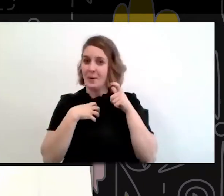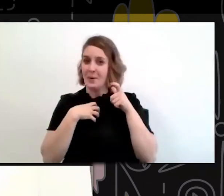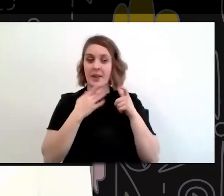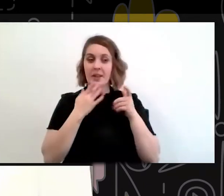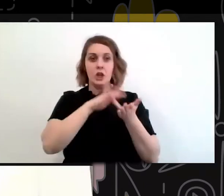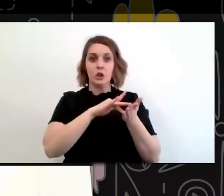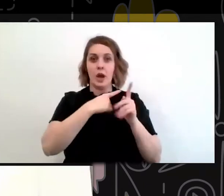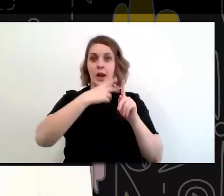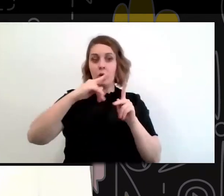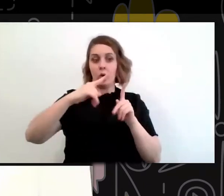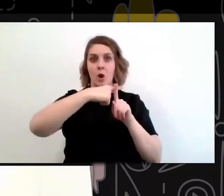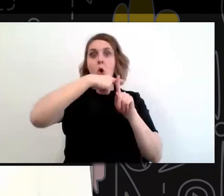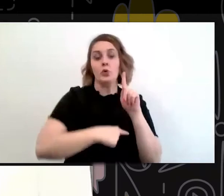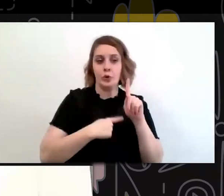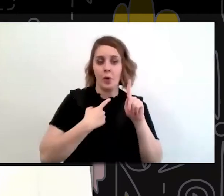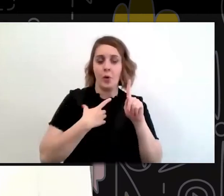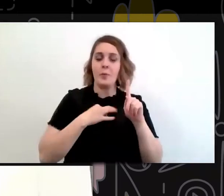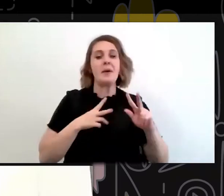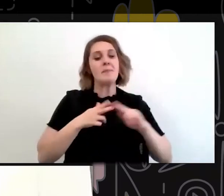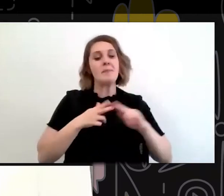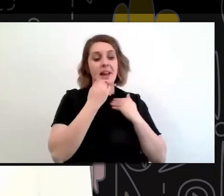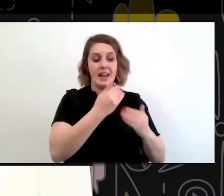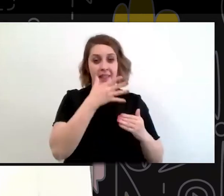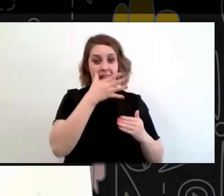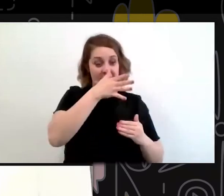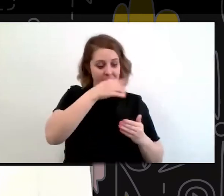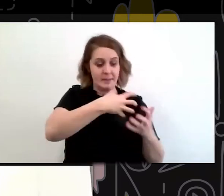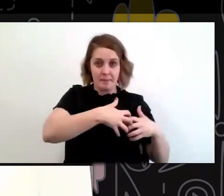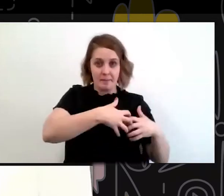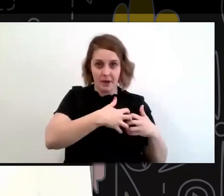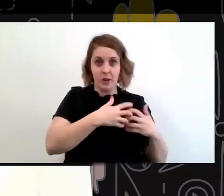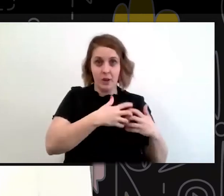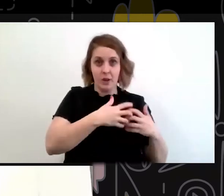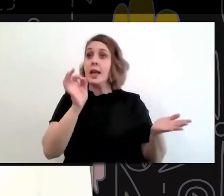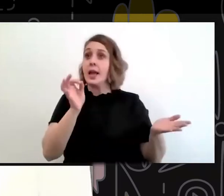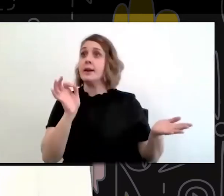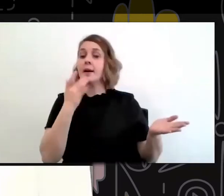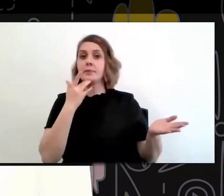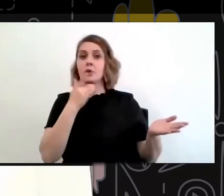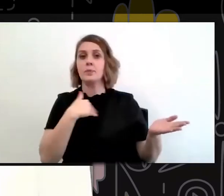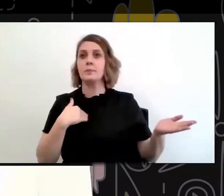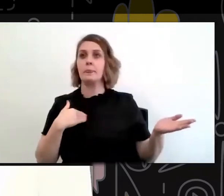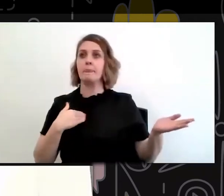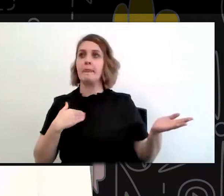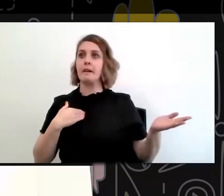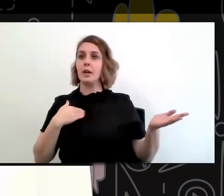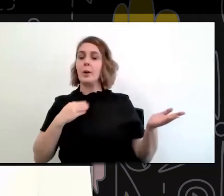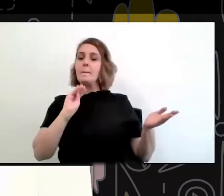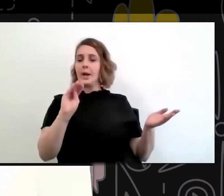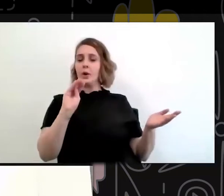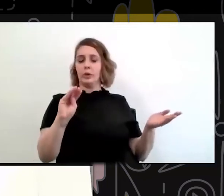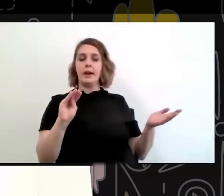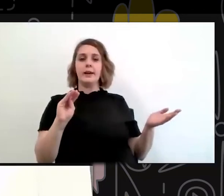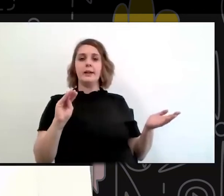¿no? Pero sí que es cierto que en el tipo 2 hay varias cosas, ¿no? Y en ese sentido quería preguntarte, ¿qué